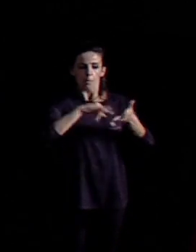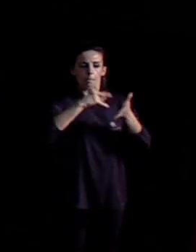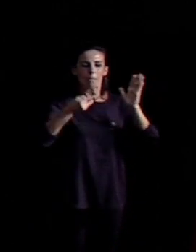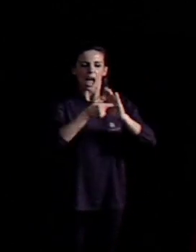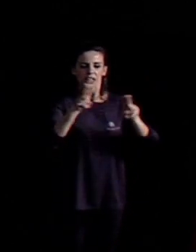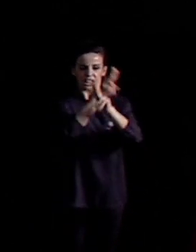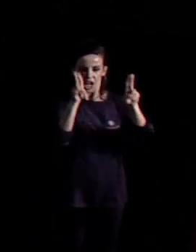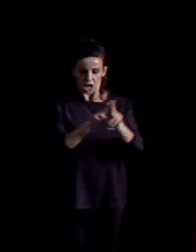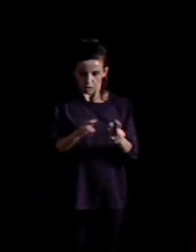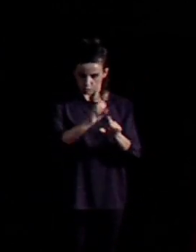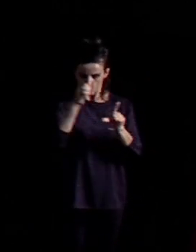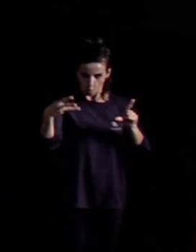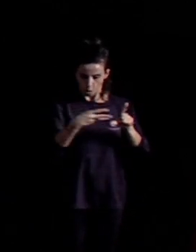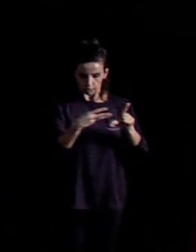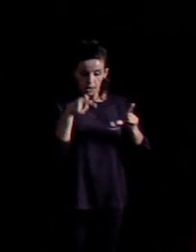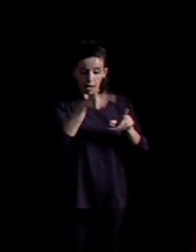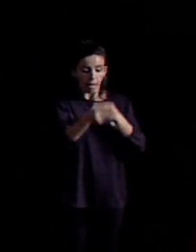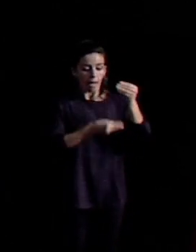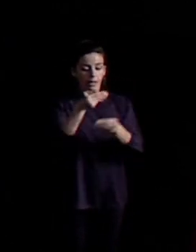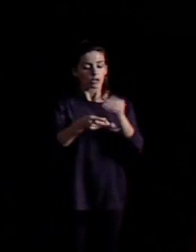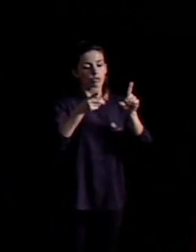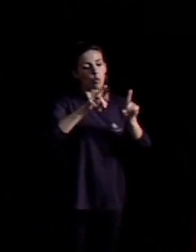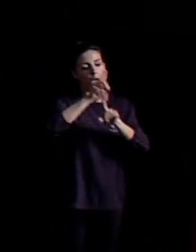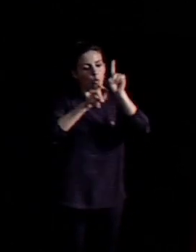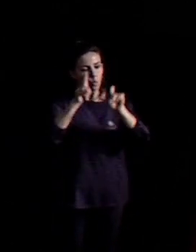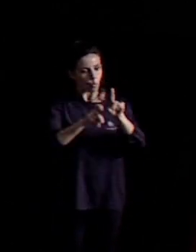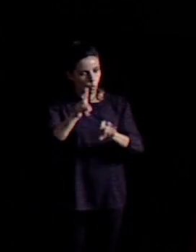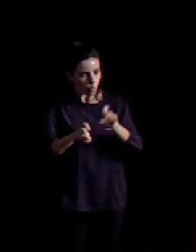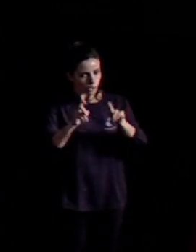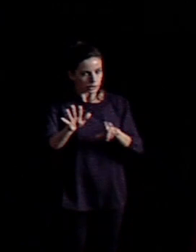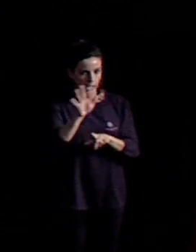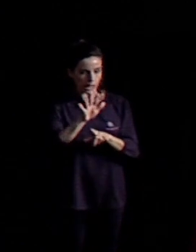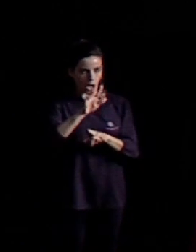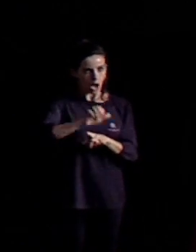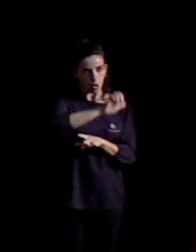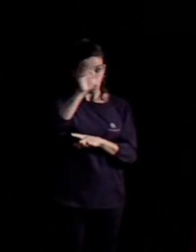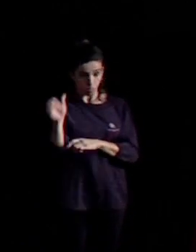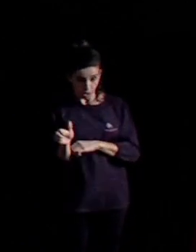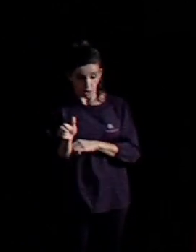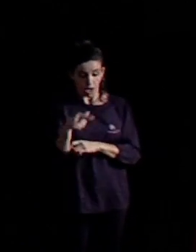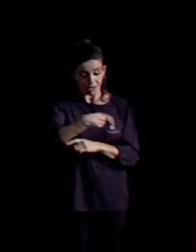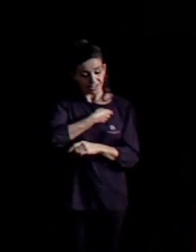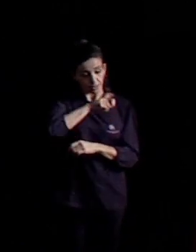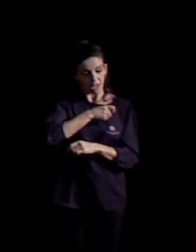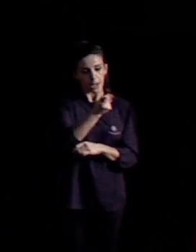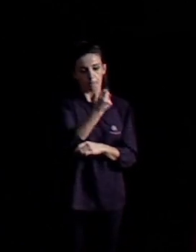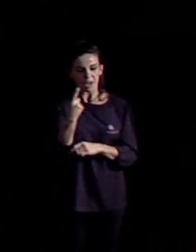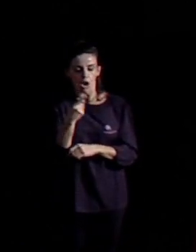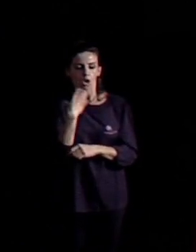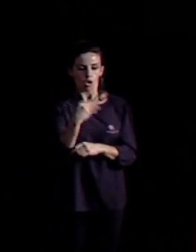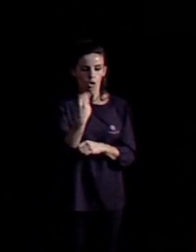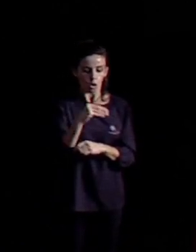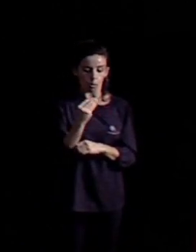International. Han hecho una encuesta a nivel europeo en España a 1.000 jóvenes entre 15